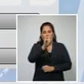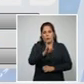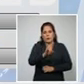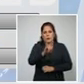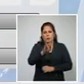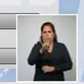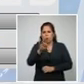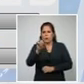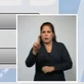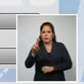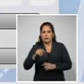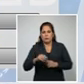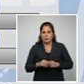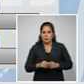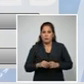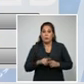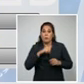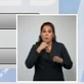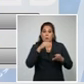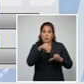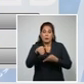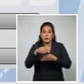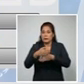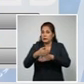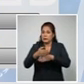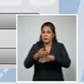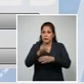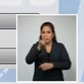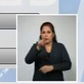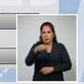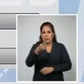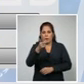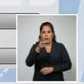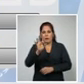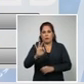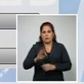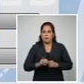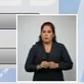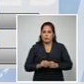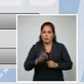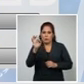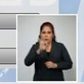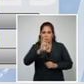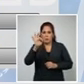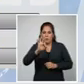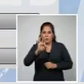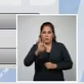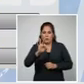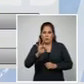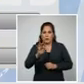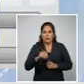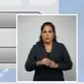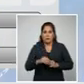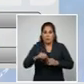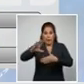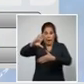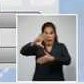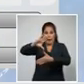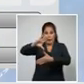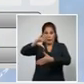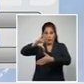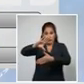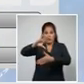2.854.941, una letalidad, como ya había dicho, de 2,18%. Las Américas, la región de las